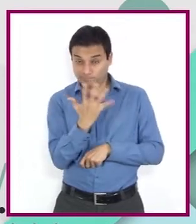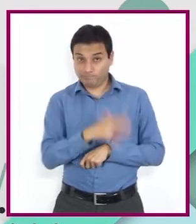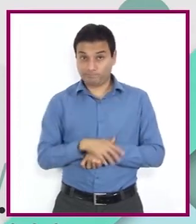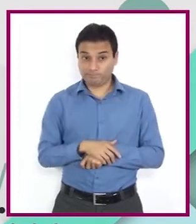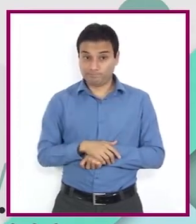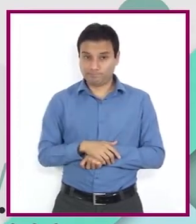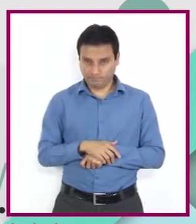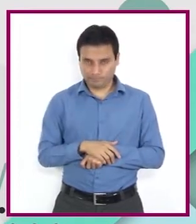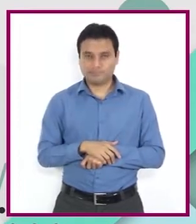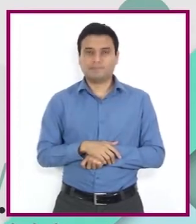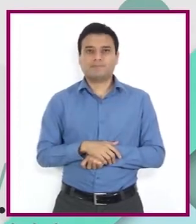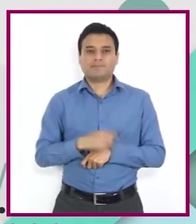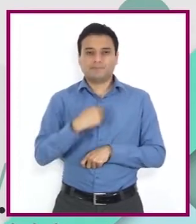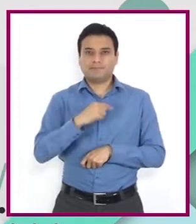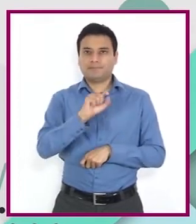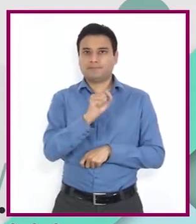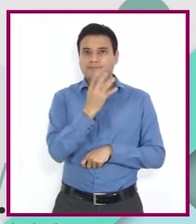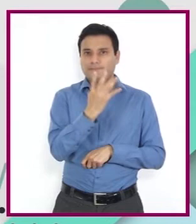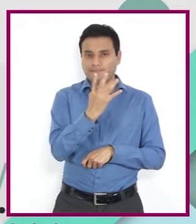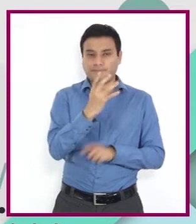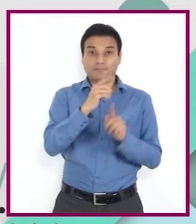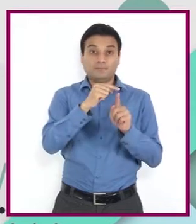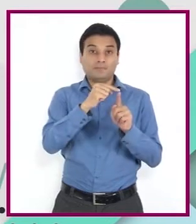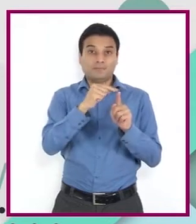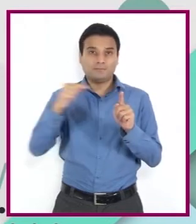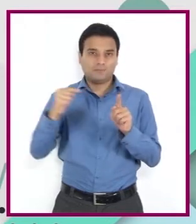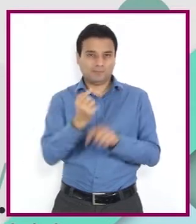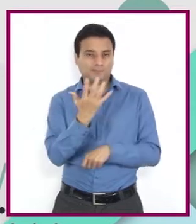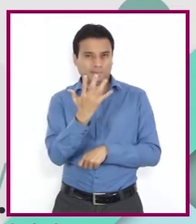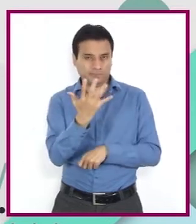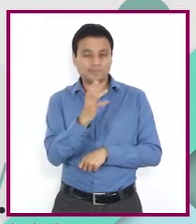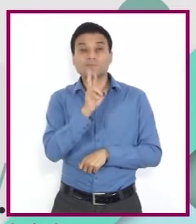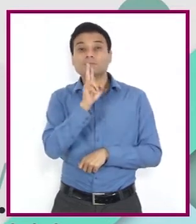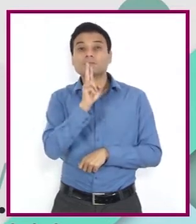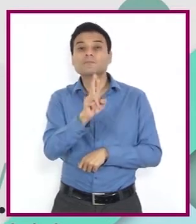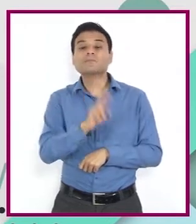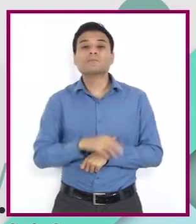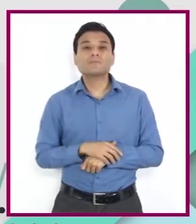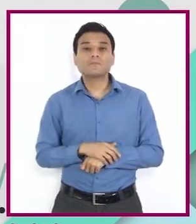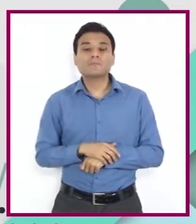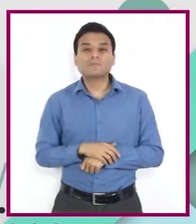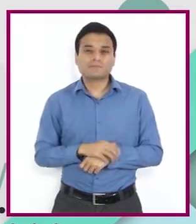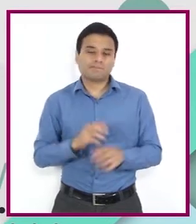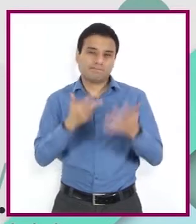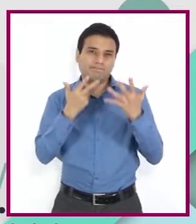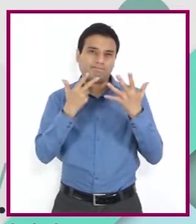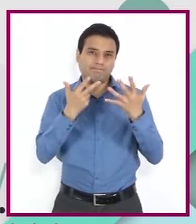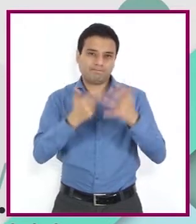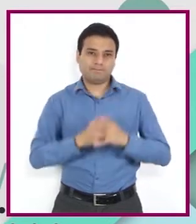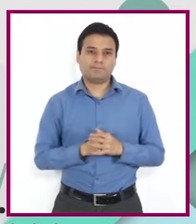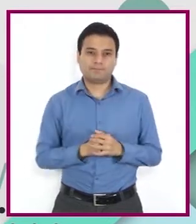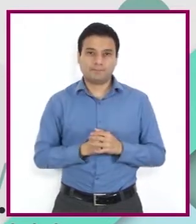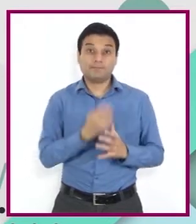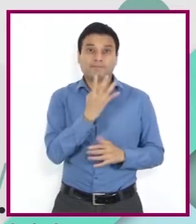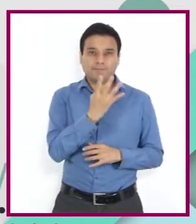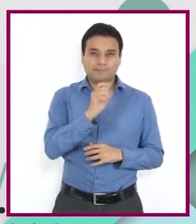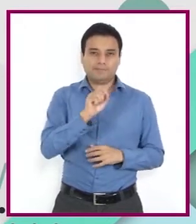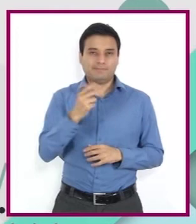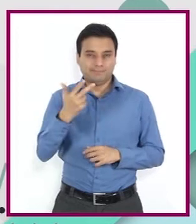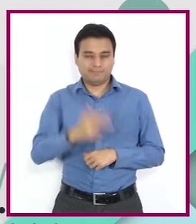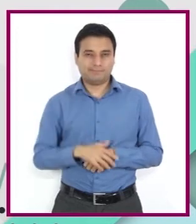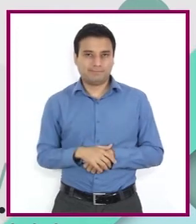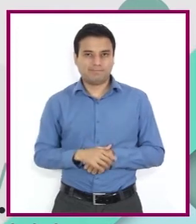metros, es decir, 24 metros cuadrados entre 5 metros, que es igual a 4.8 metros,